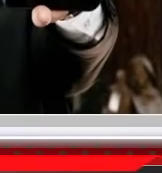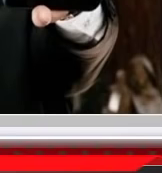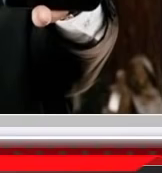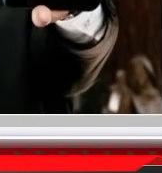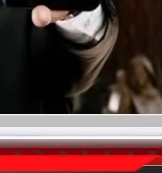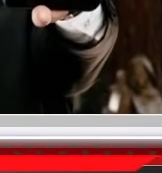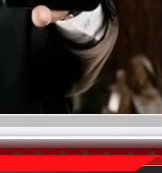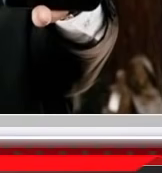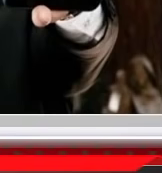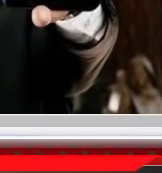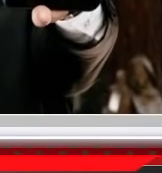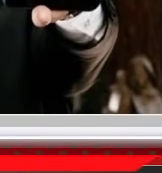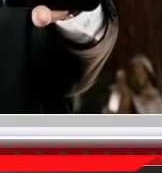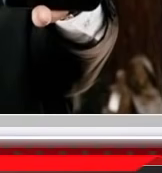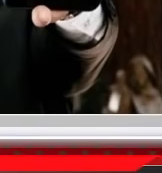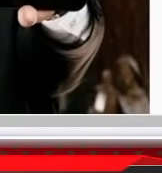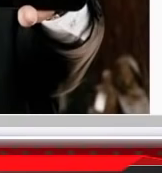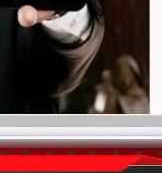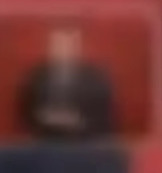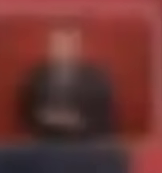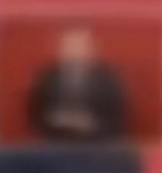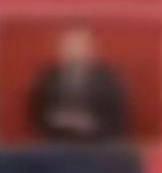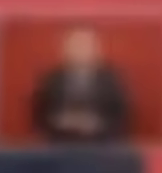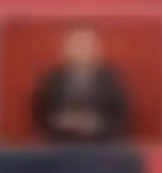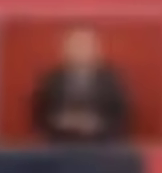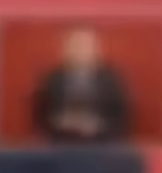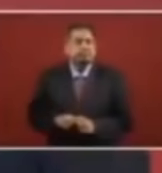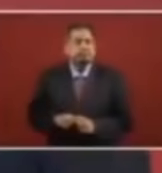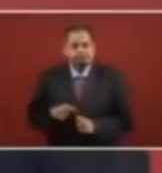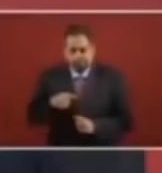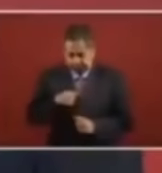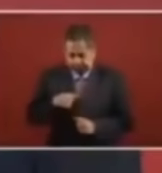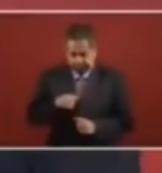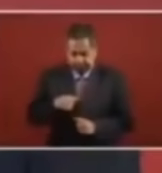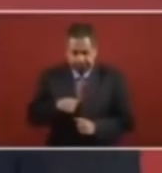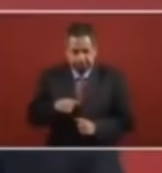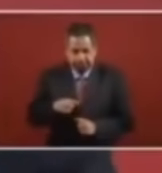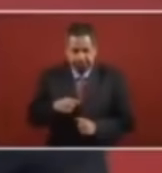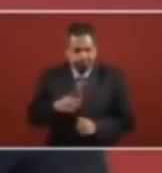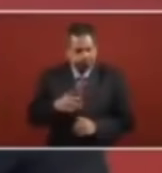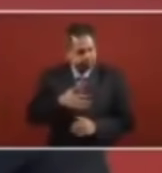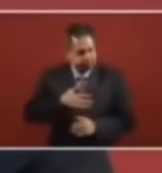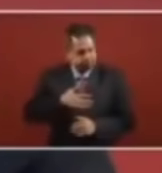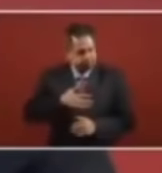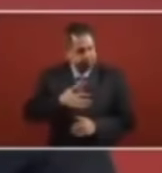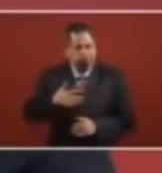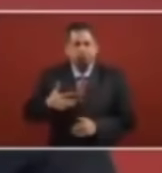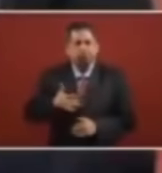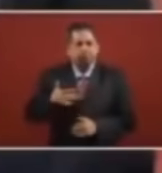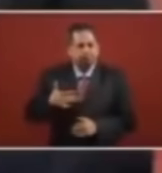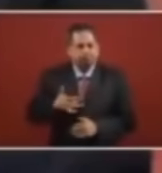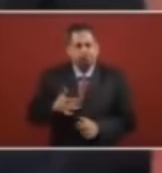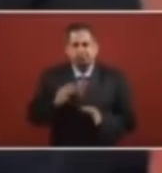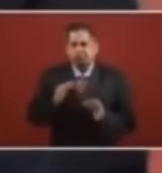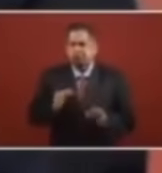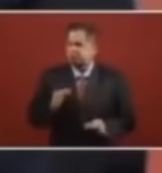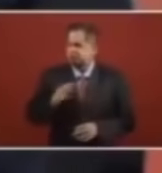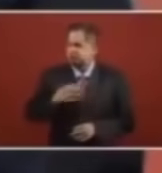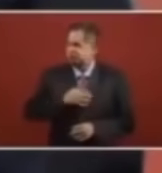y comentamos todo esto tengo la dicha enorme de